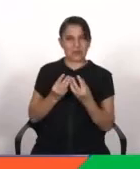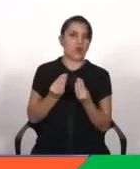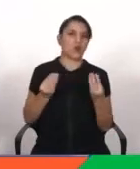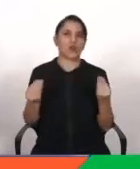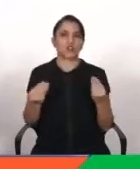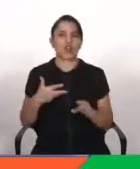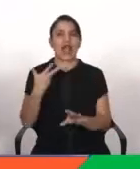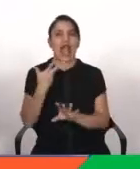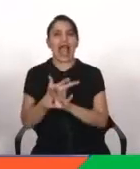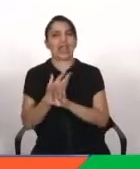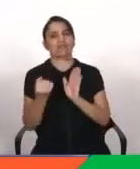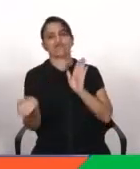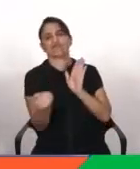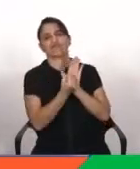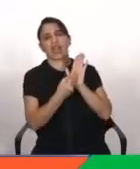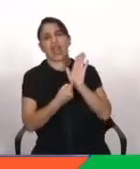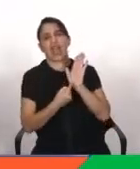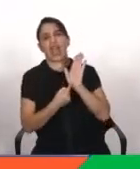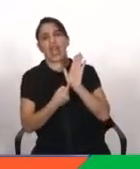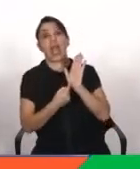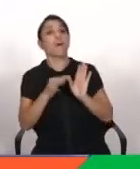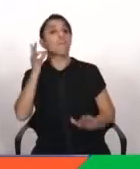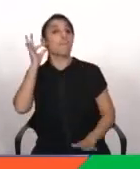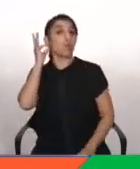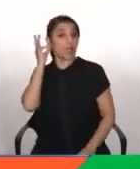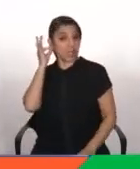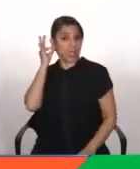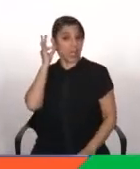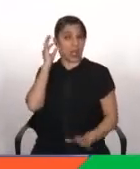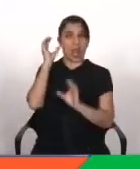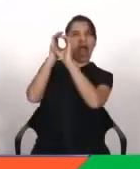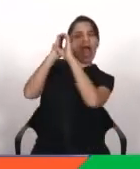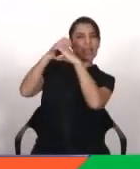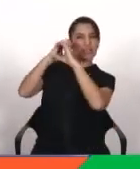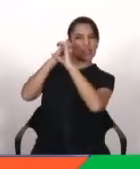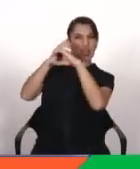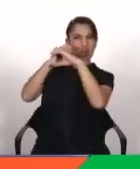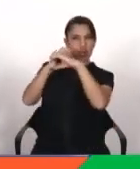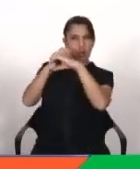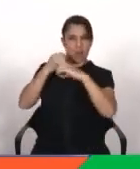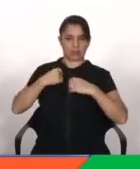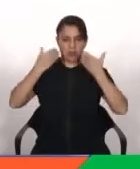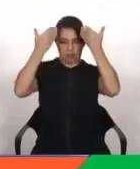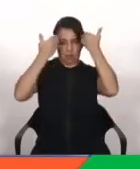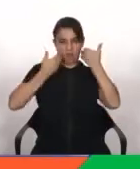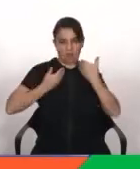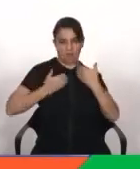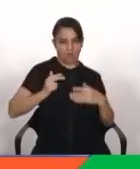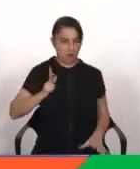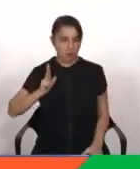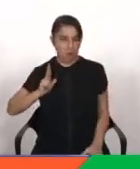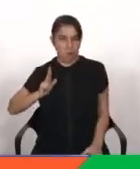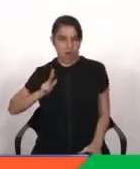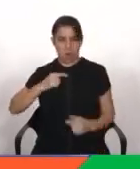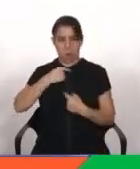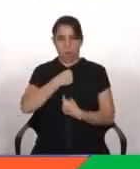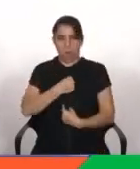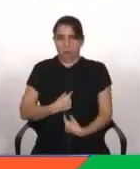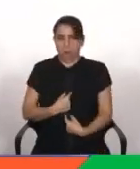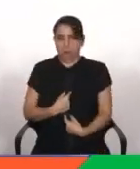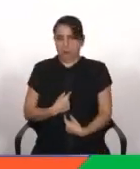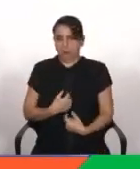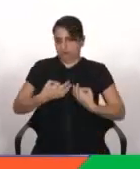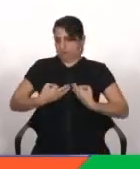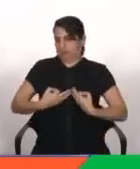muchos estereotipos. Las mujeres que son astrónomas no tienen por qué ser así como serias, formales. O sea, hay